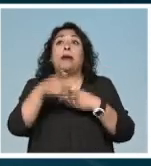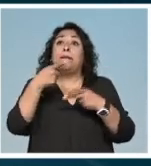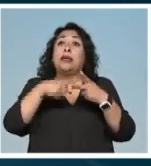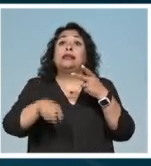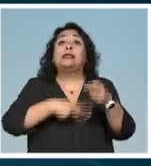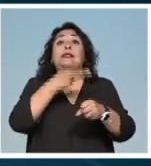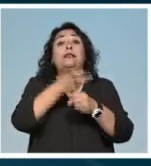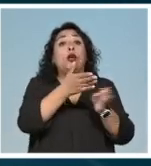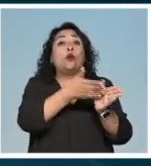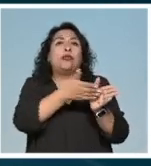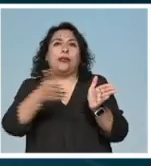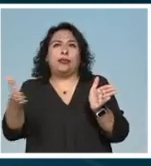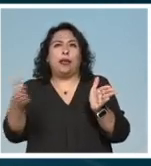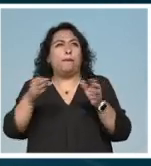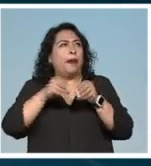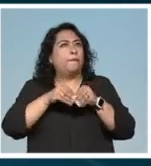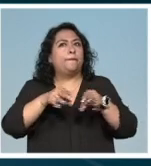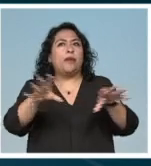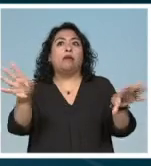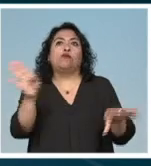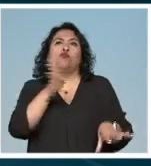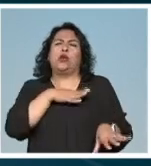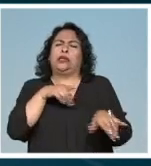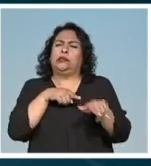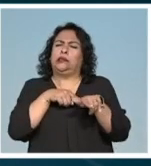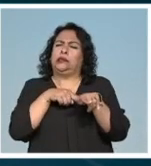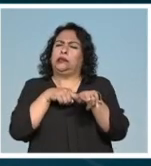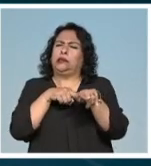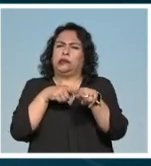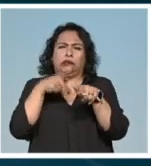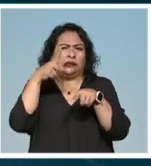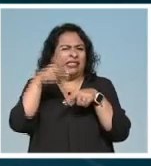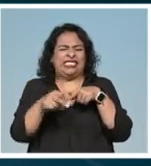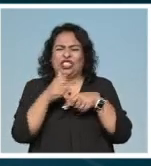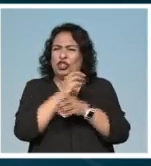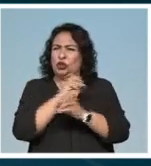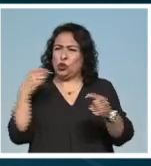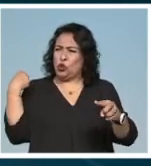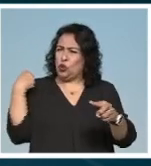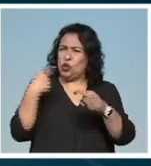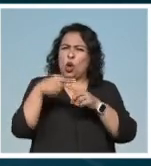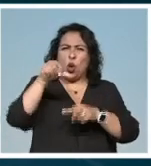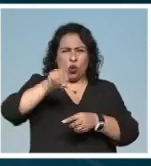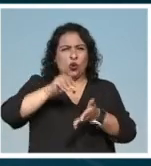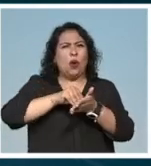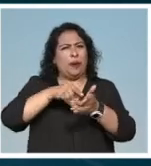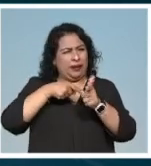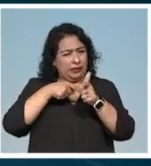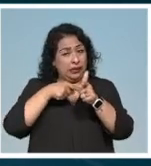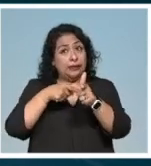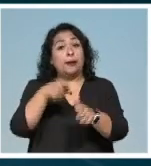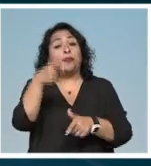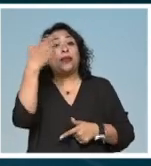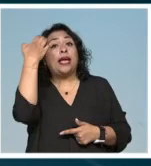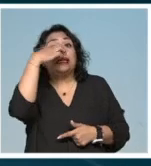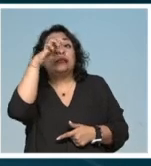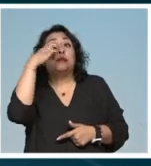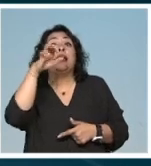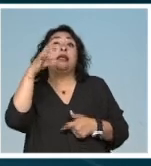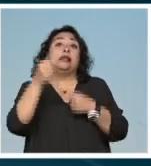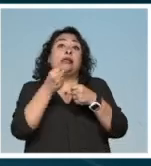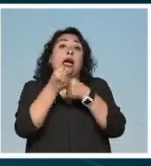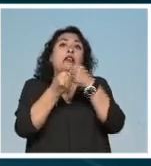etapa de transmisiones que por suerte se han mantenido ininterrumpidas hasta nuestros días. La experiencia acumulada con